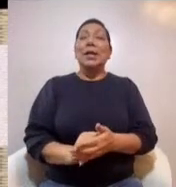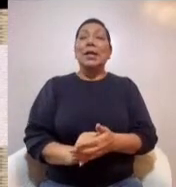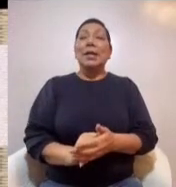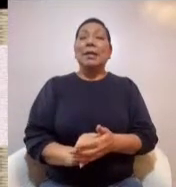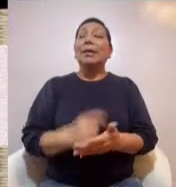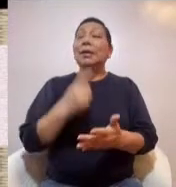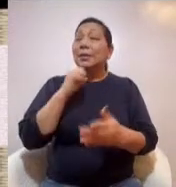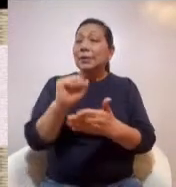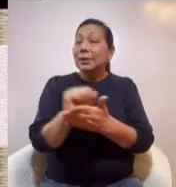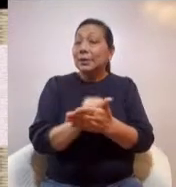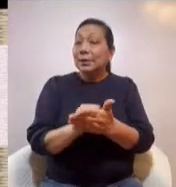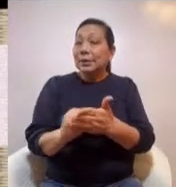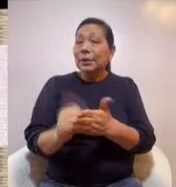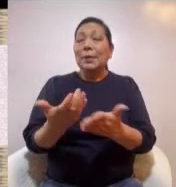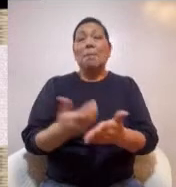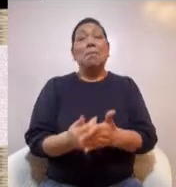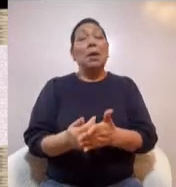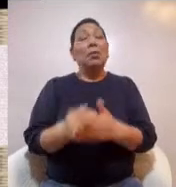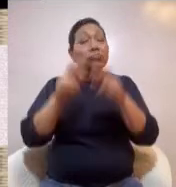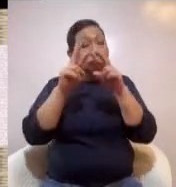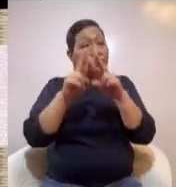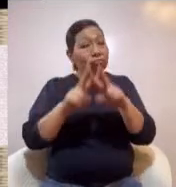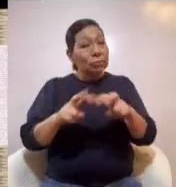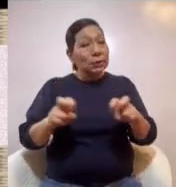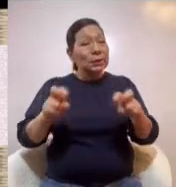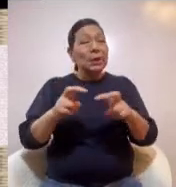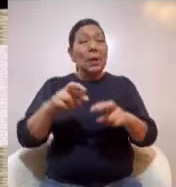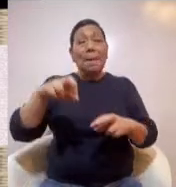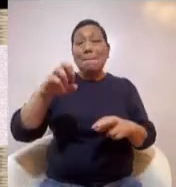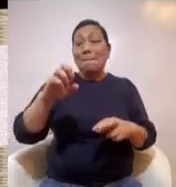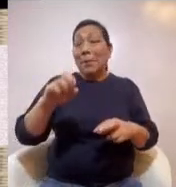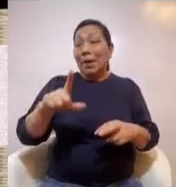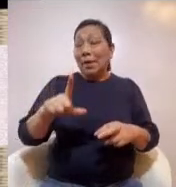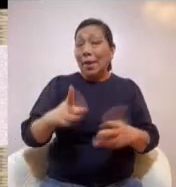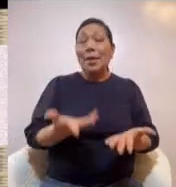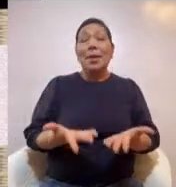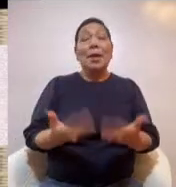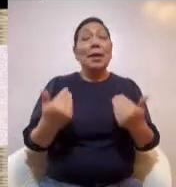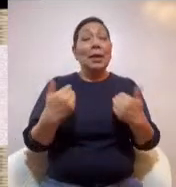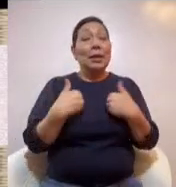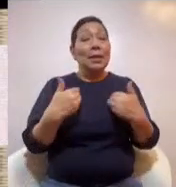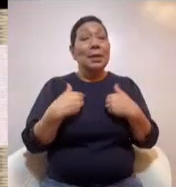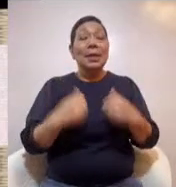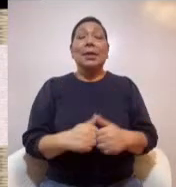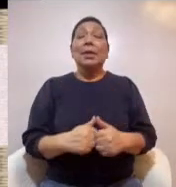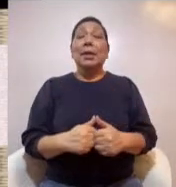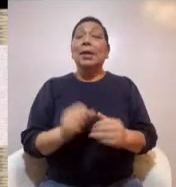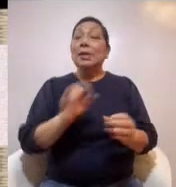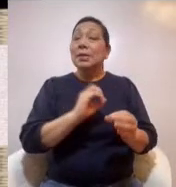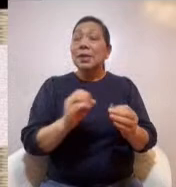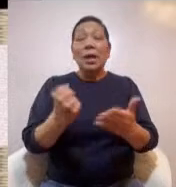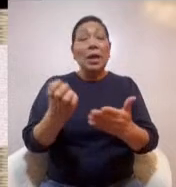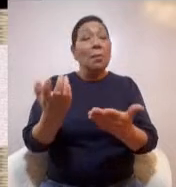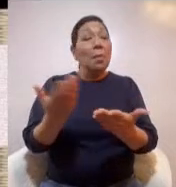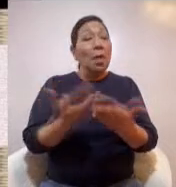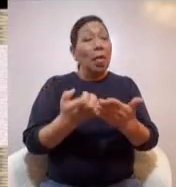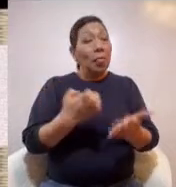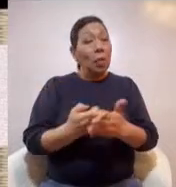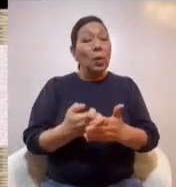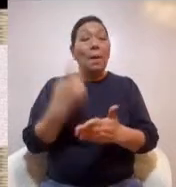tiene el sistema de investigación penal, los recursos que tiene el